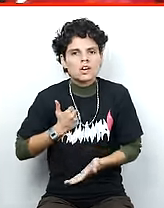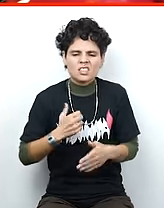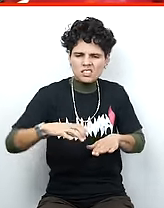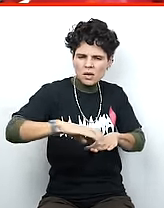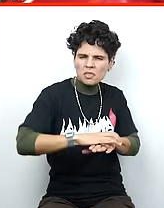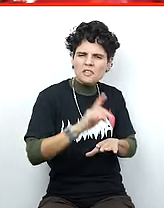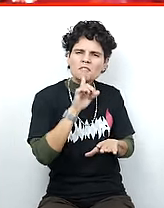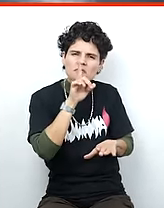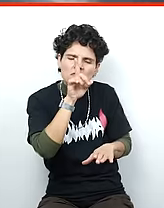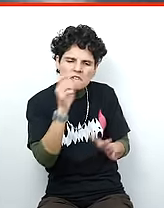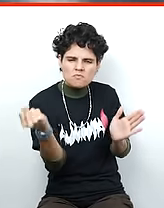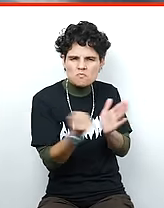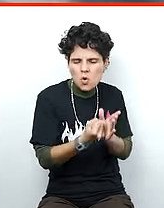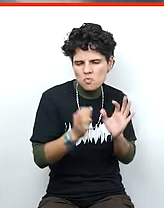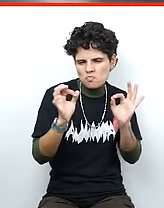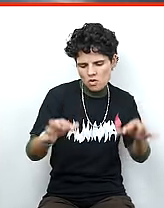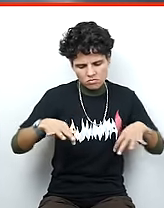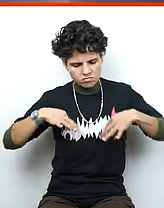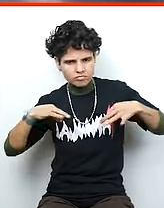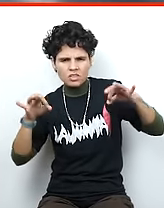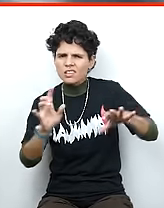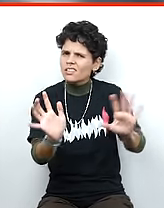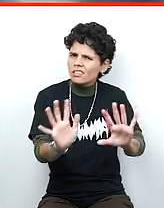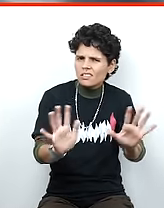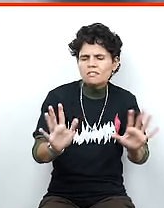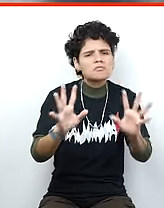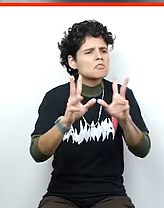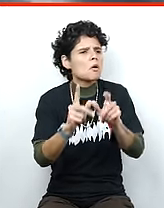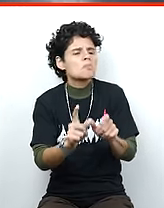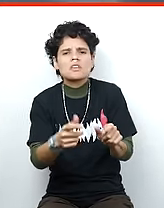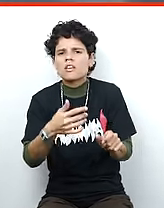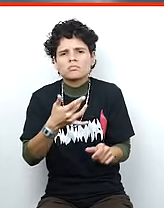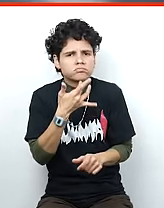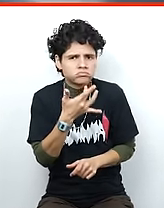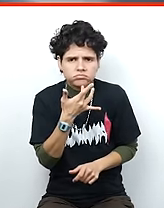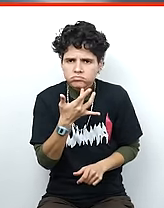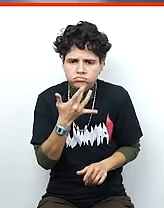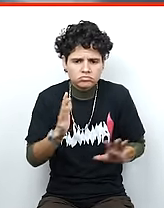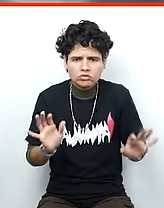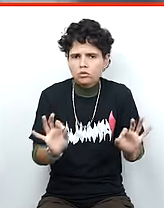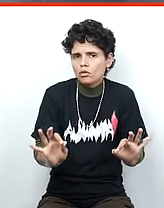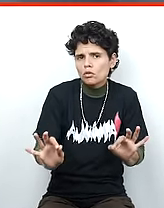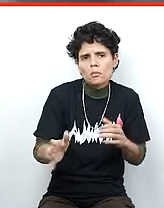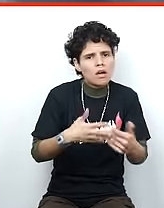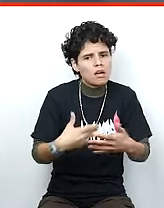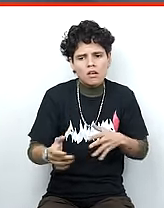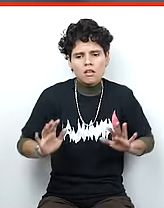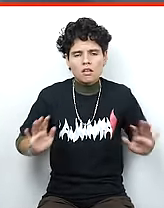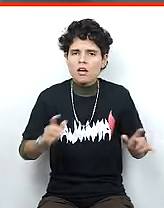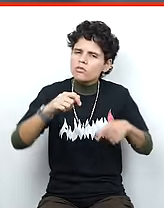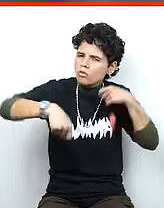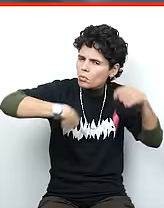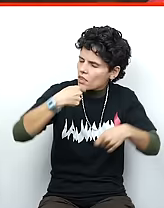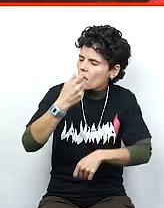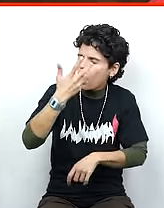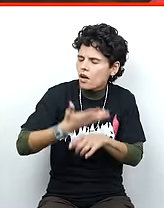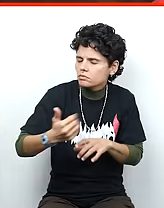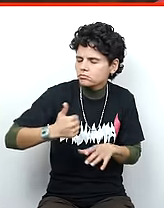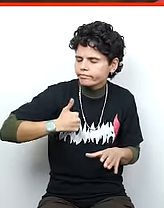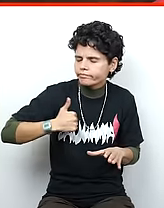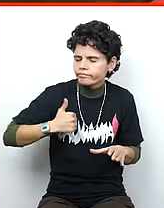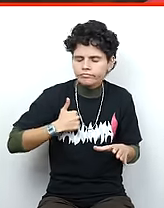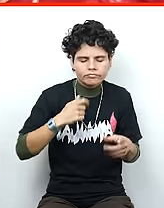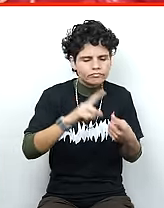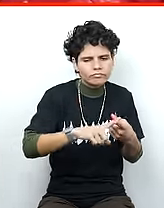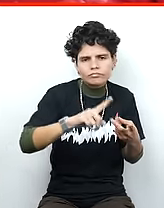Jordan, no éramos pudientes, no éramos más de todo, como nos normal, persona normal, pero nunca le faltó la comida, nunca le faltó nada. La